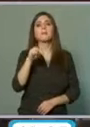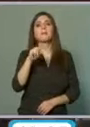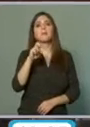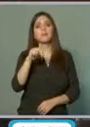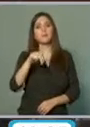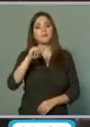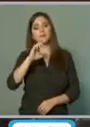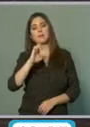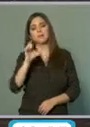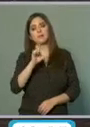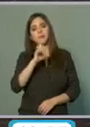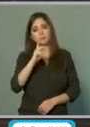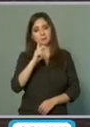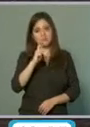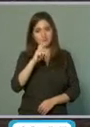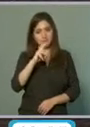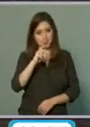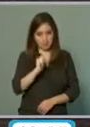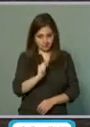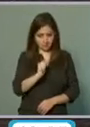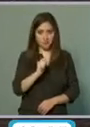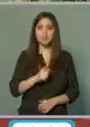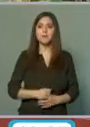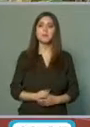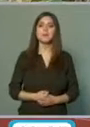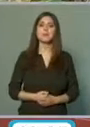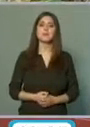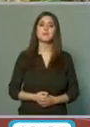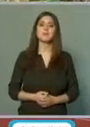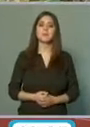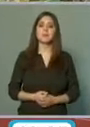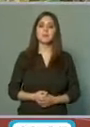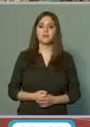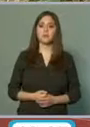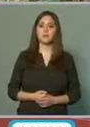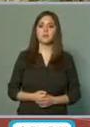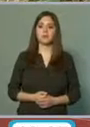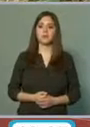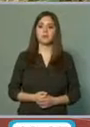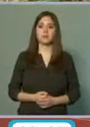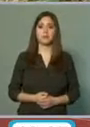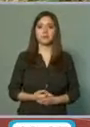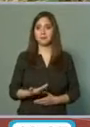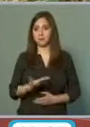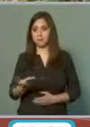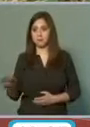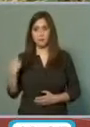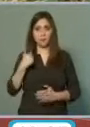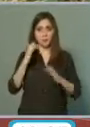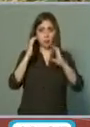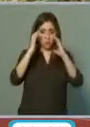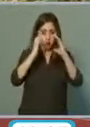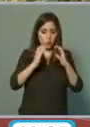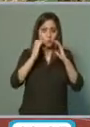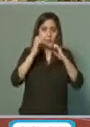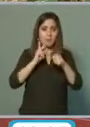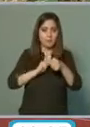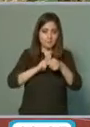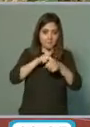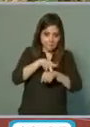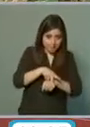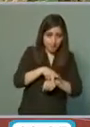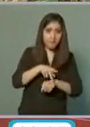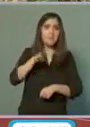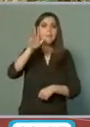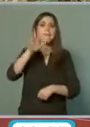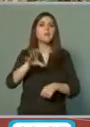Hydra Energetic. Ok. Oye, todos estamos ya cuidándonos, obviamente, la piel, nos vemos un poquito más vanidosos, por